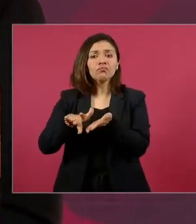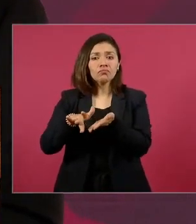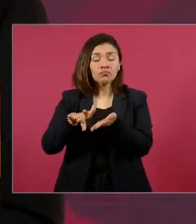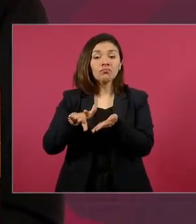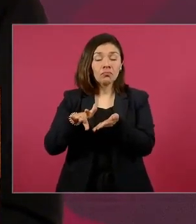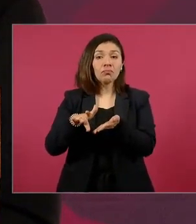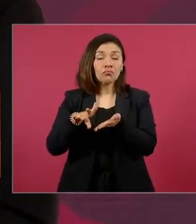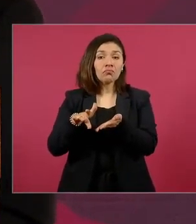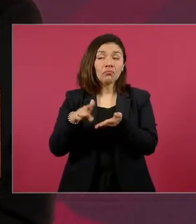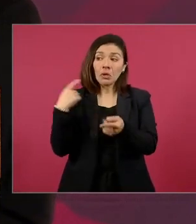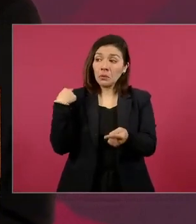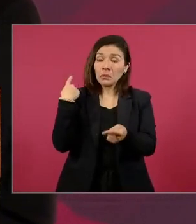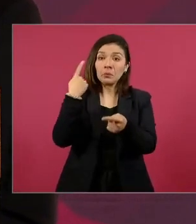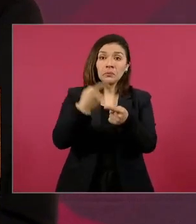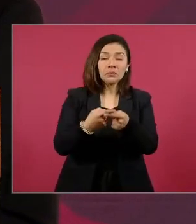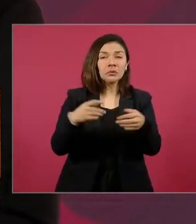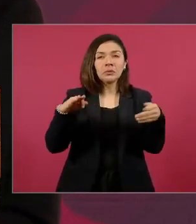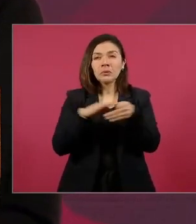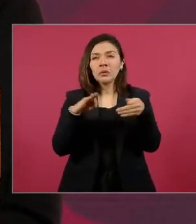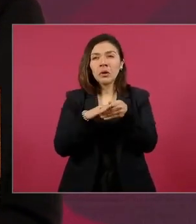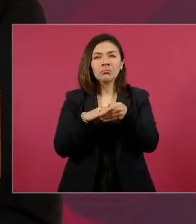hasta ahora alrededor de